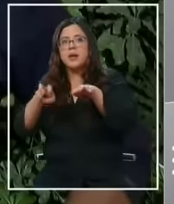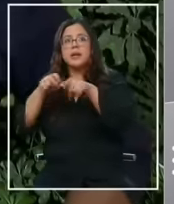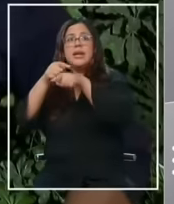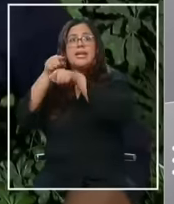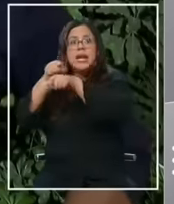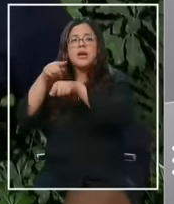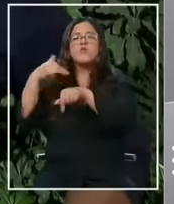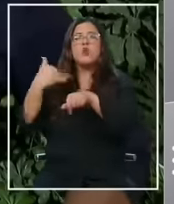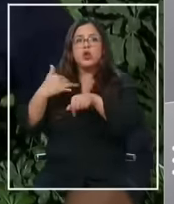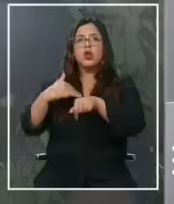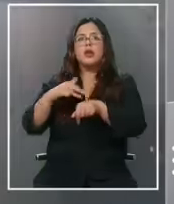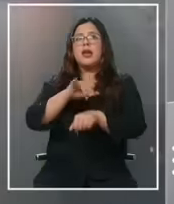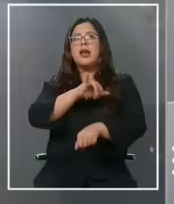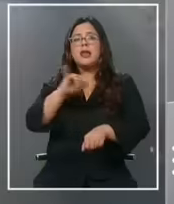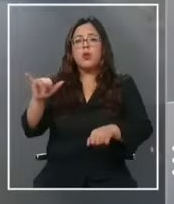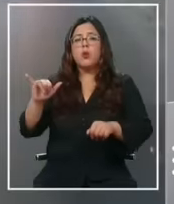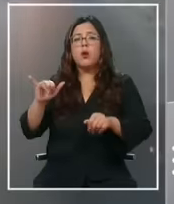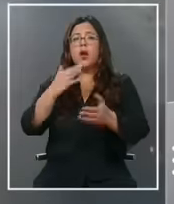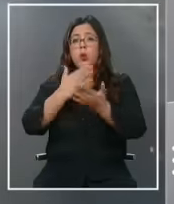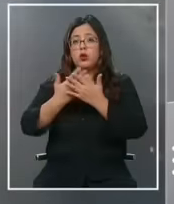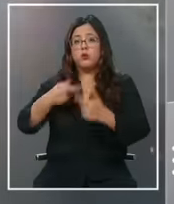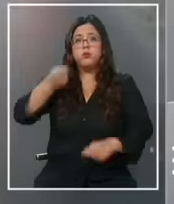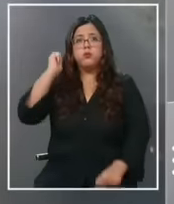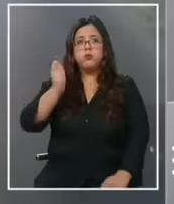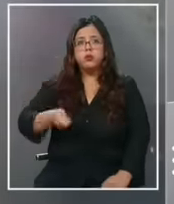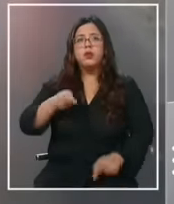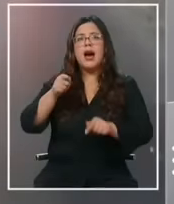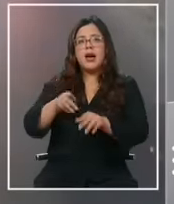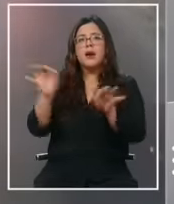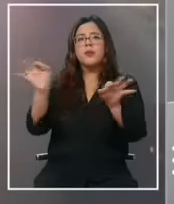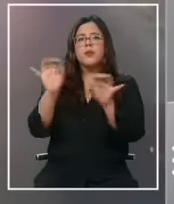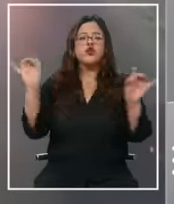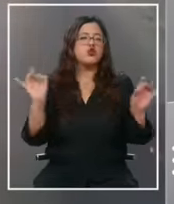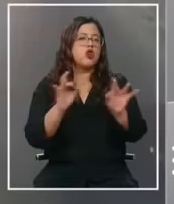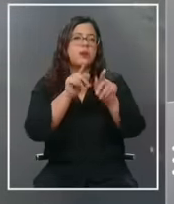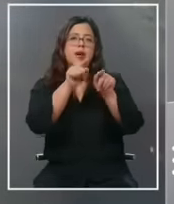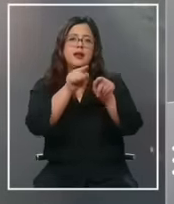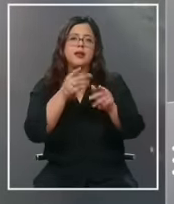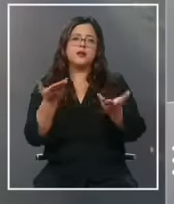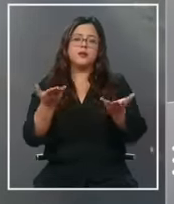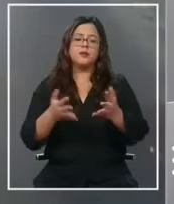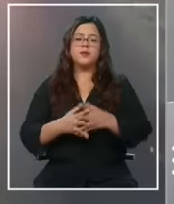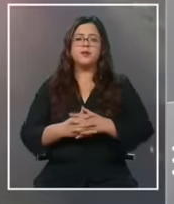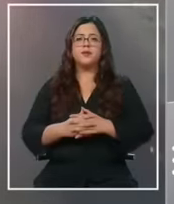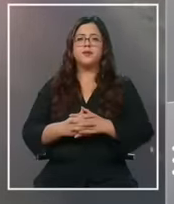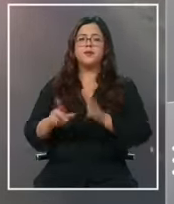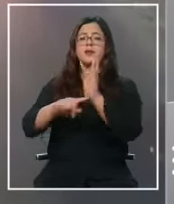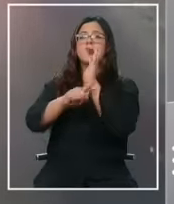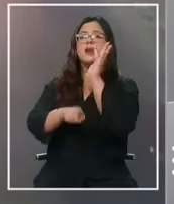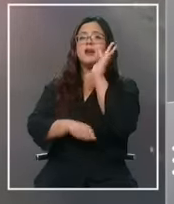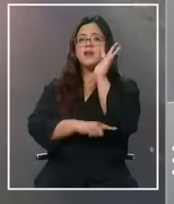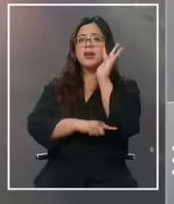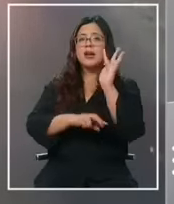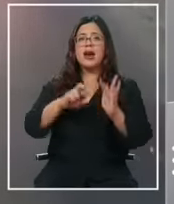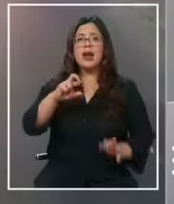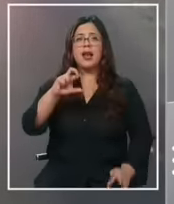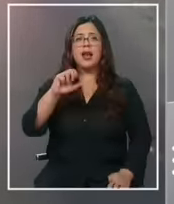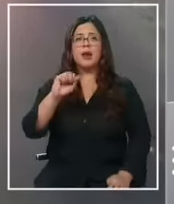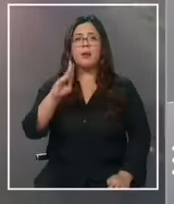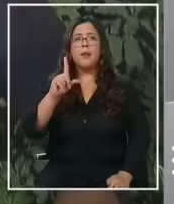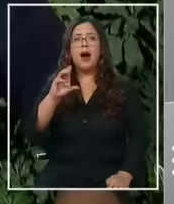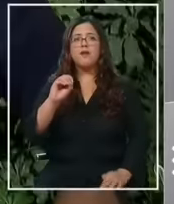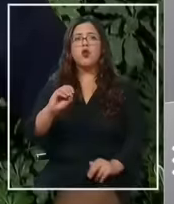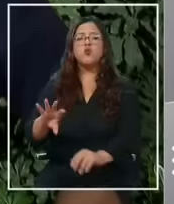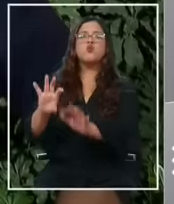la manifestaremos en la audiencia cuando lo formalicemos, es lo que le puedo decir, Constanza. Fiscal Pablo Sabaj,